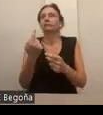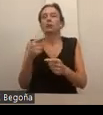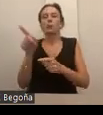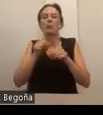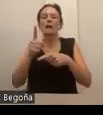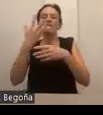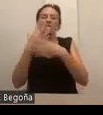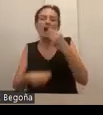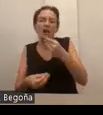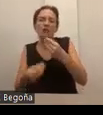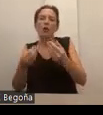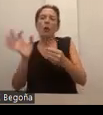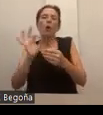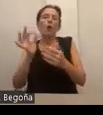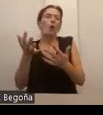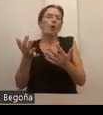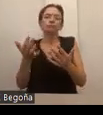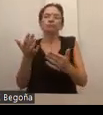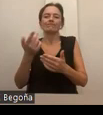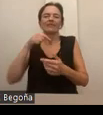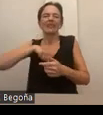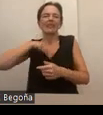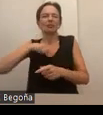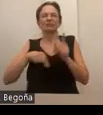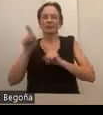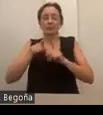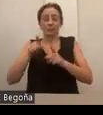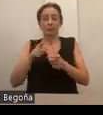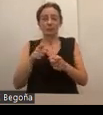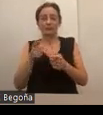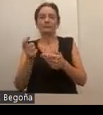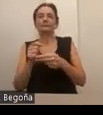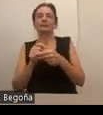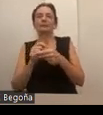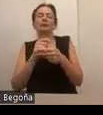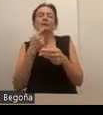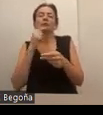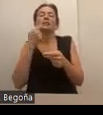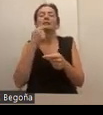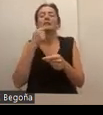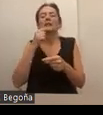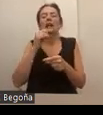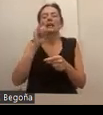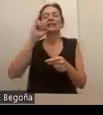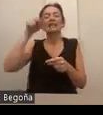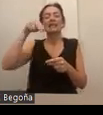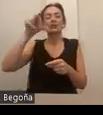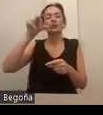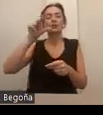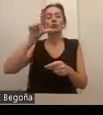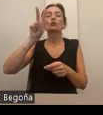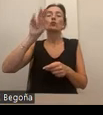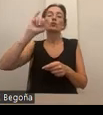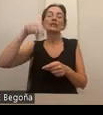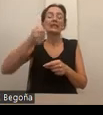no tiene la estructura proteica adecuada para hacer su función. Sería el concepto de insulinopenia, es decir, de déficit de insulina,